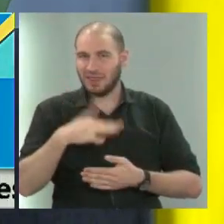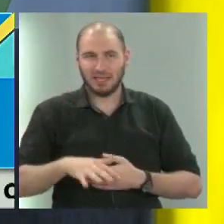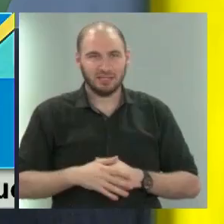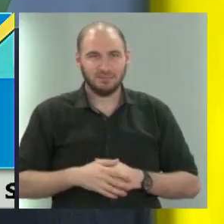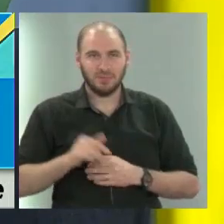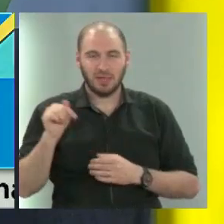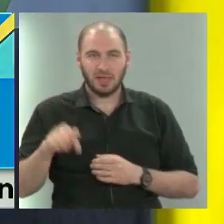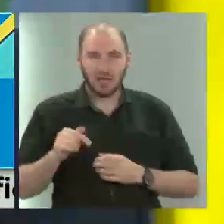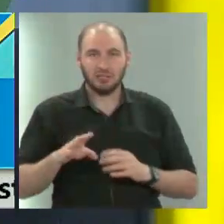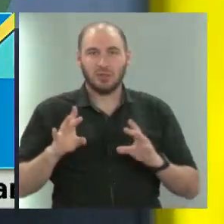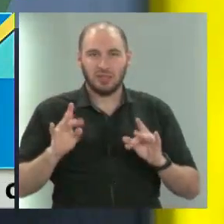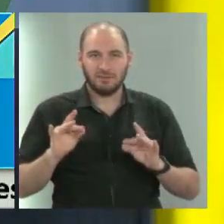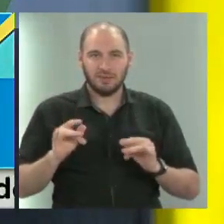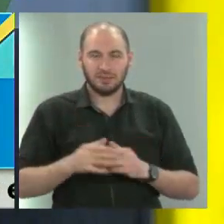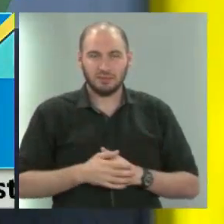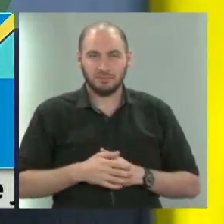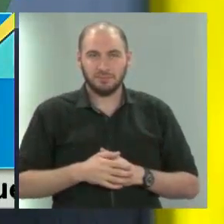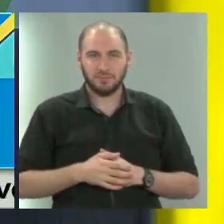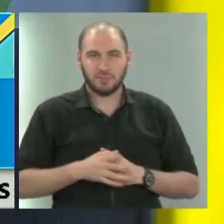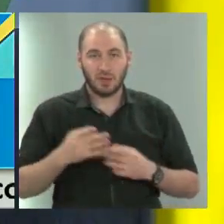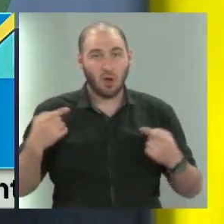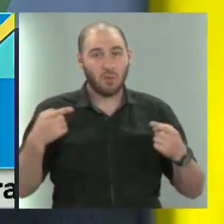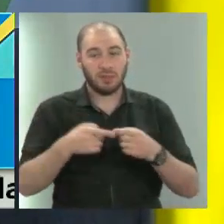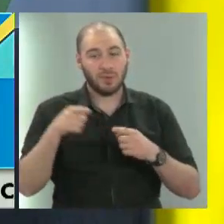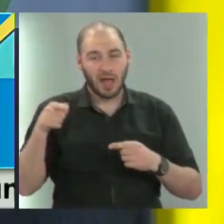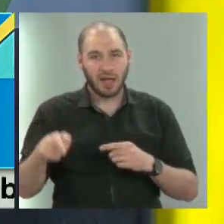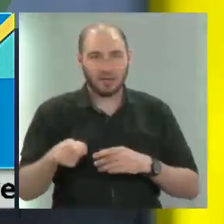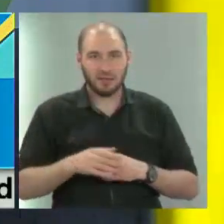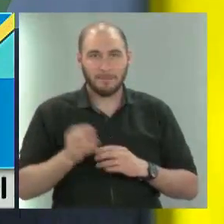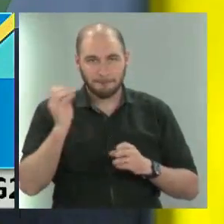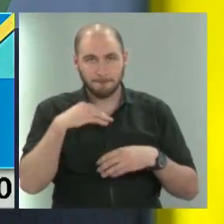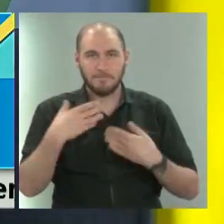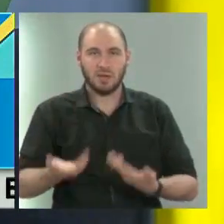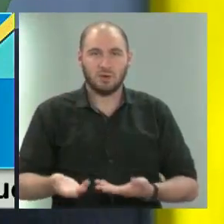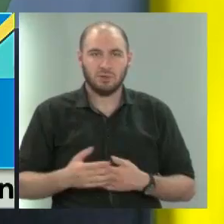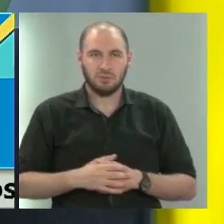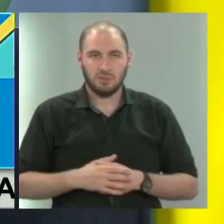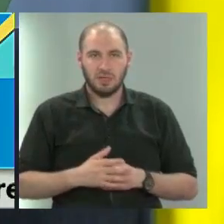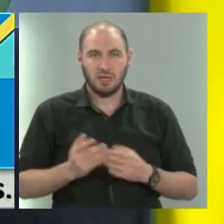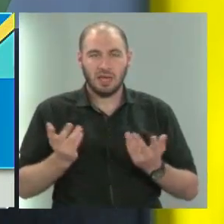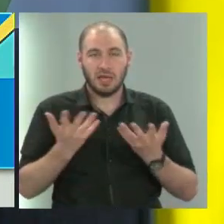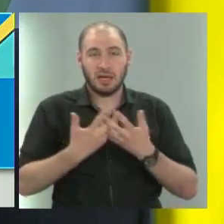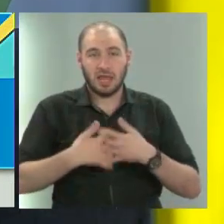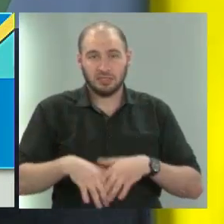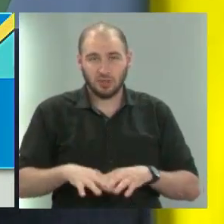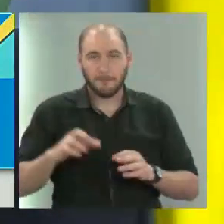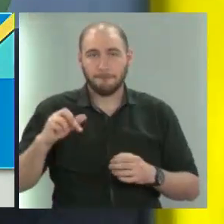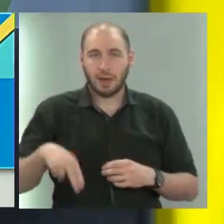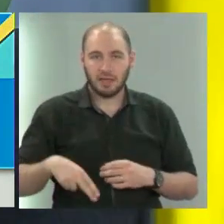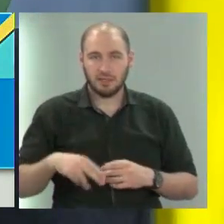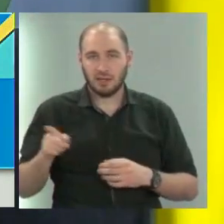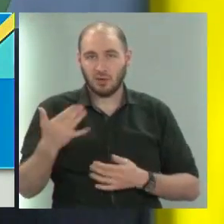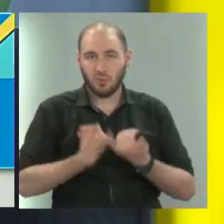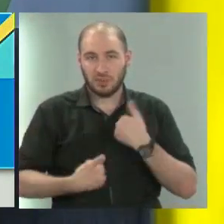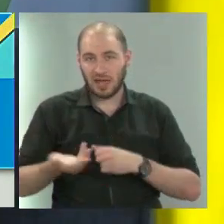un menú bastante complicado que hay que apuntar ahí para poder mejorar, asociado a esta planificación que dice